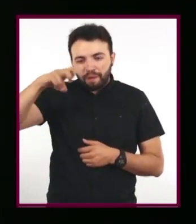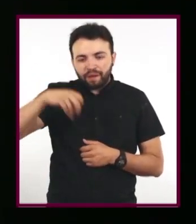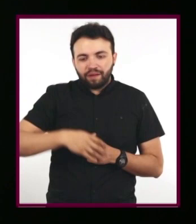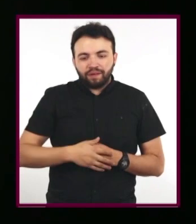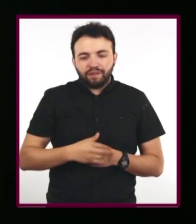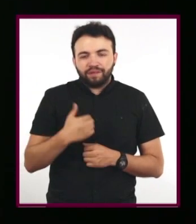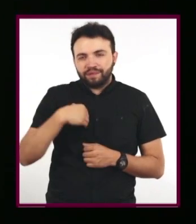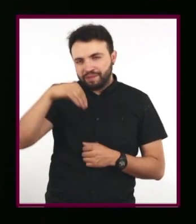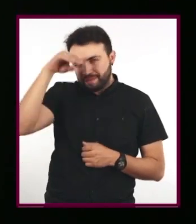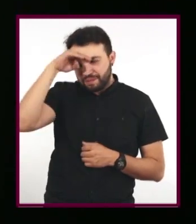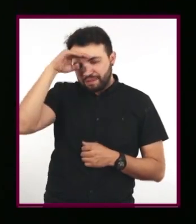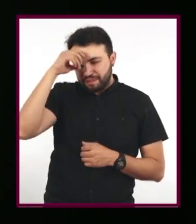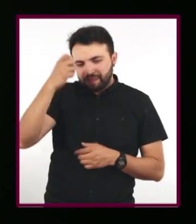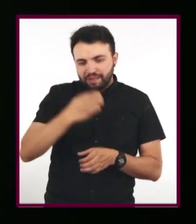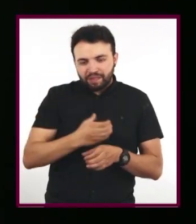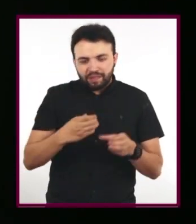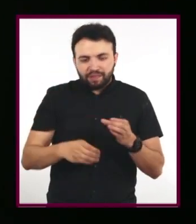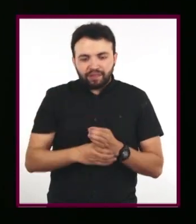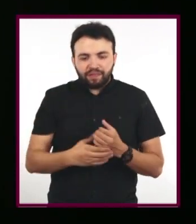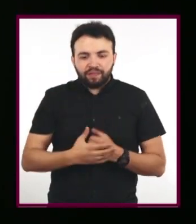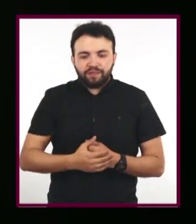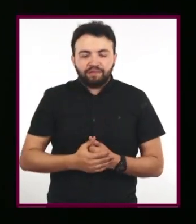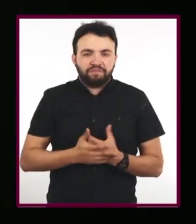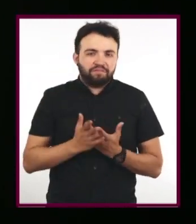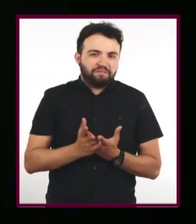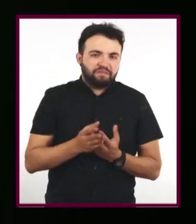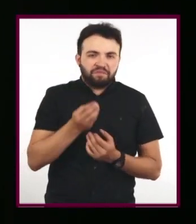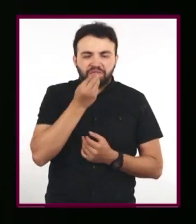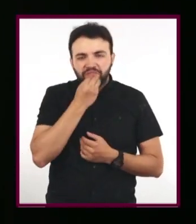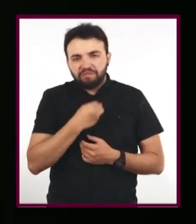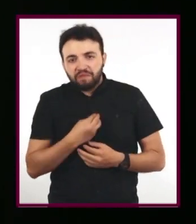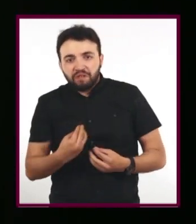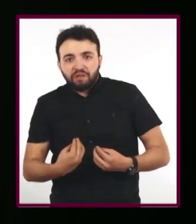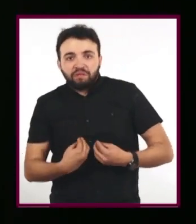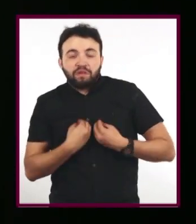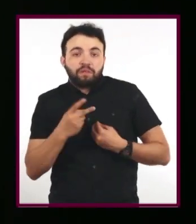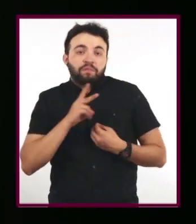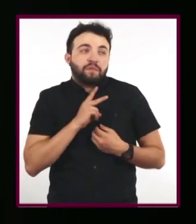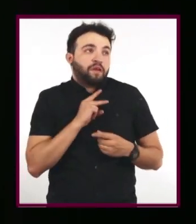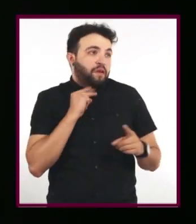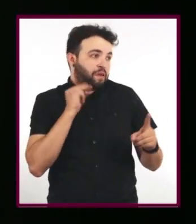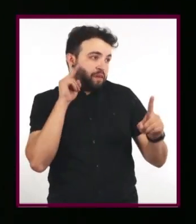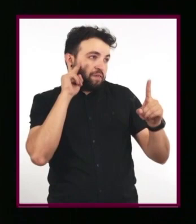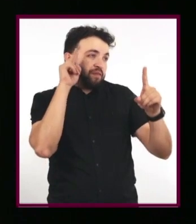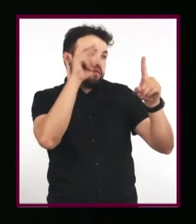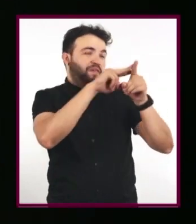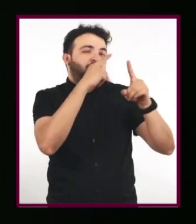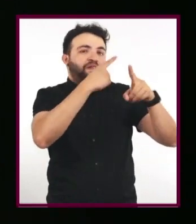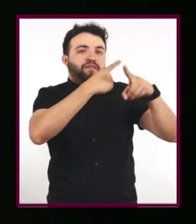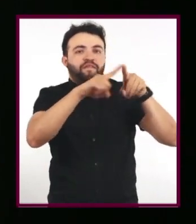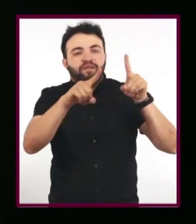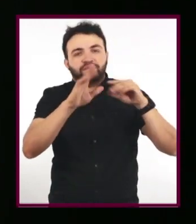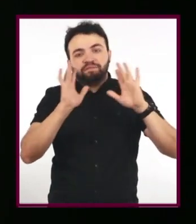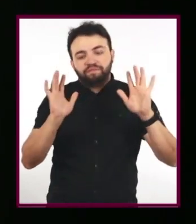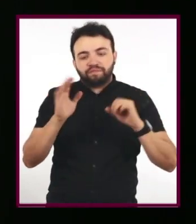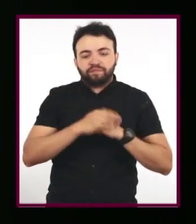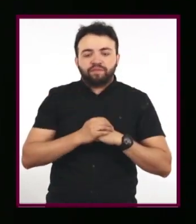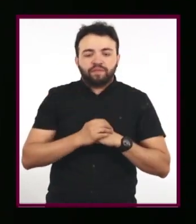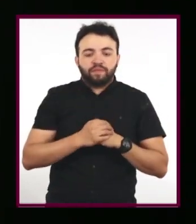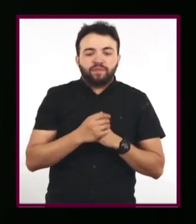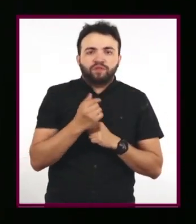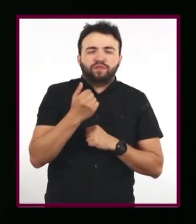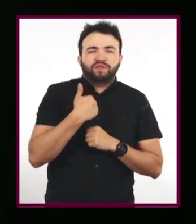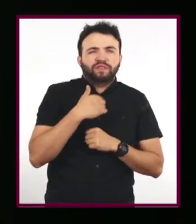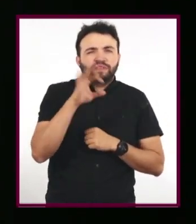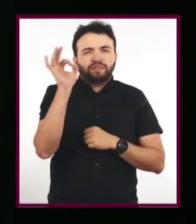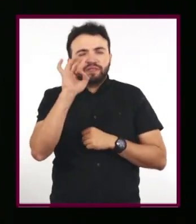yo! Ok, ni modo. La vida de un visionario es difícil. En fin. Les decía, si yo pudiera